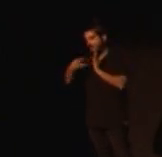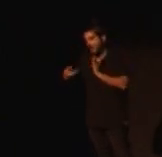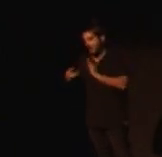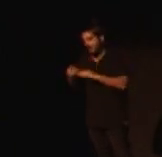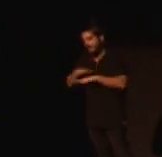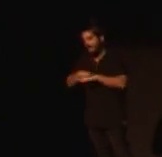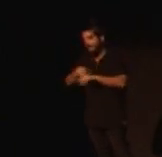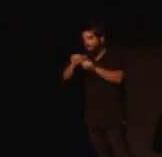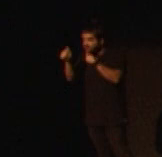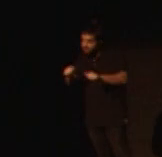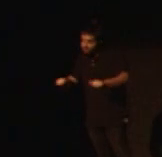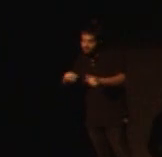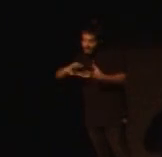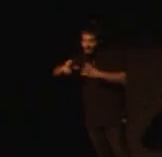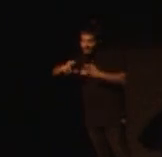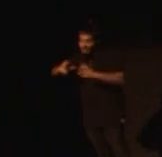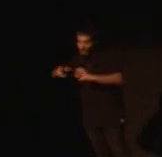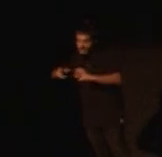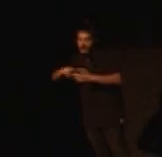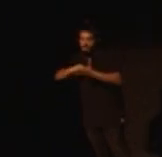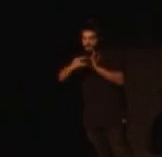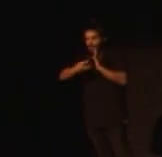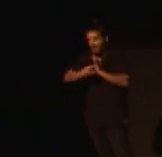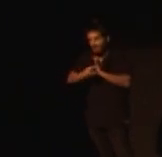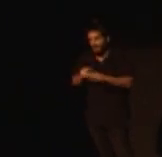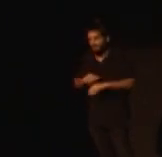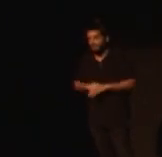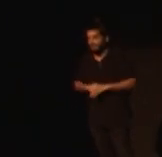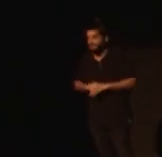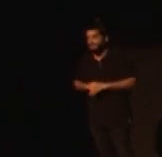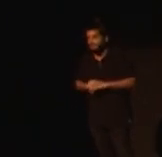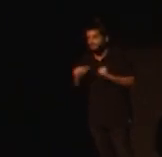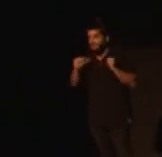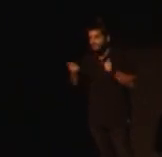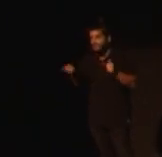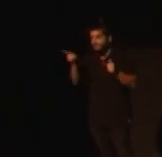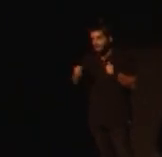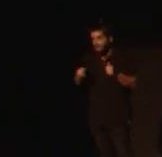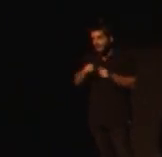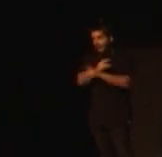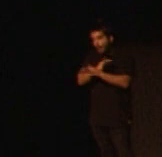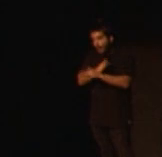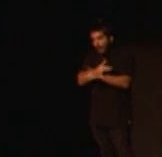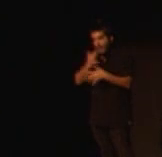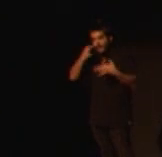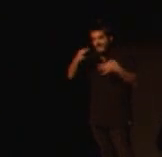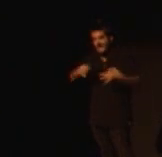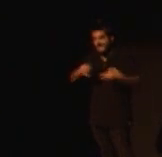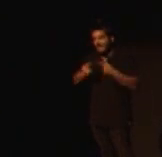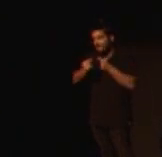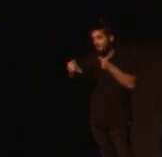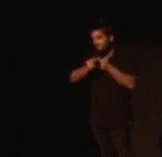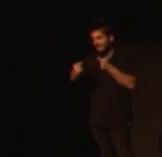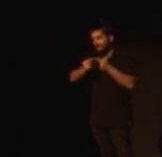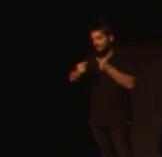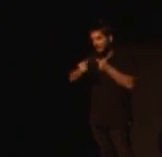ecosistema. Más recientemente comenzamos a poner en marcha algunas iniciativas como un juego de realidad virtual para mejorar la fortaleza interior